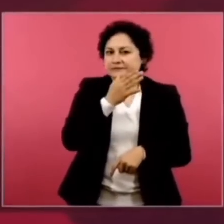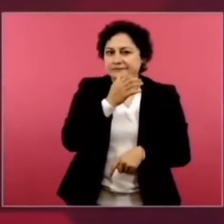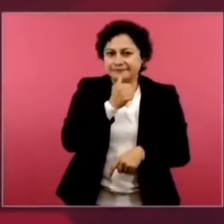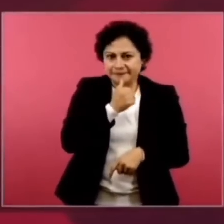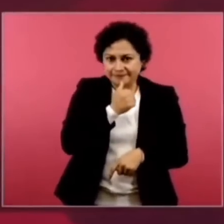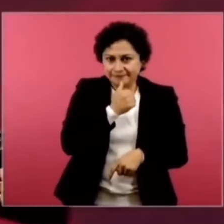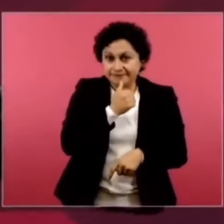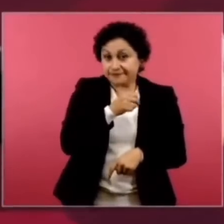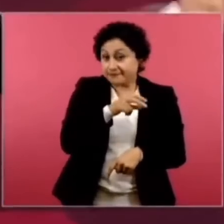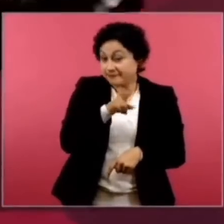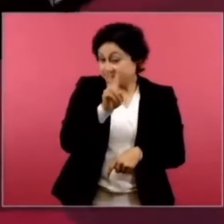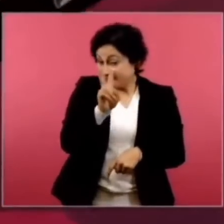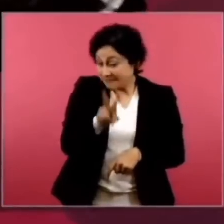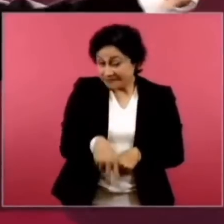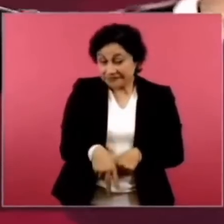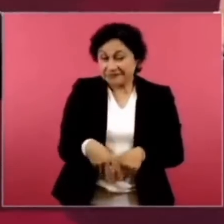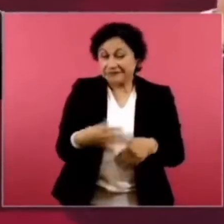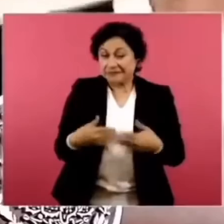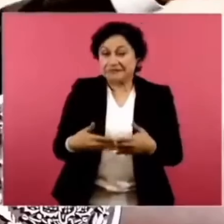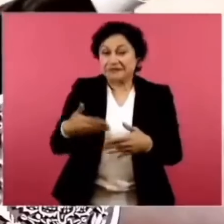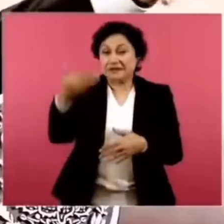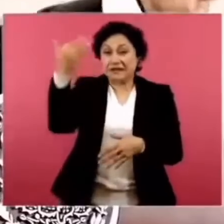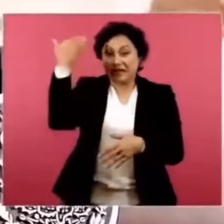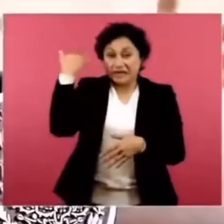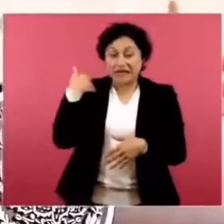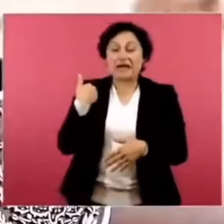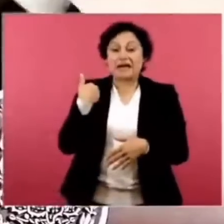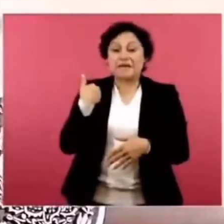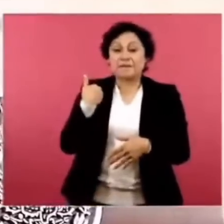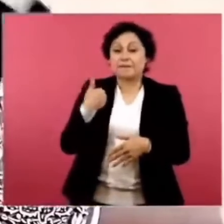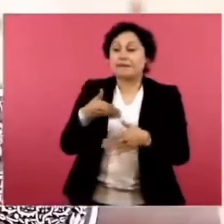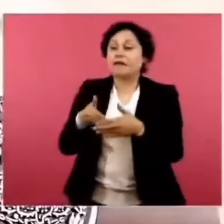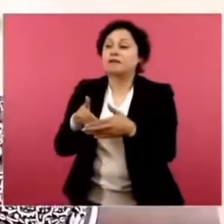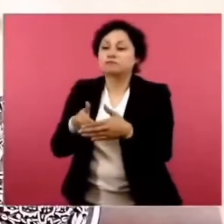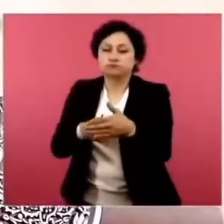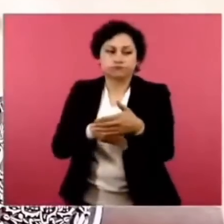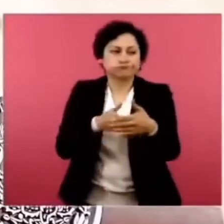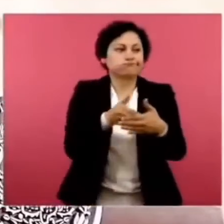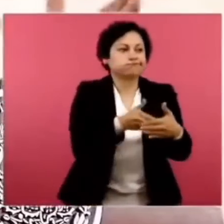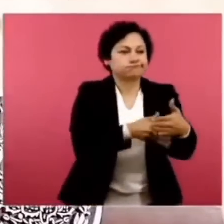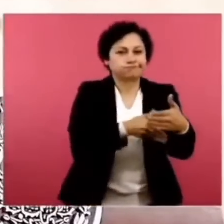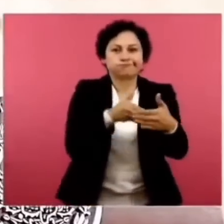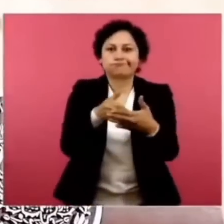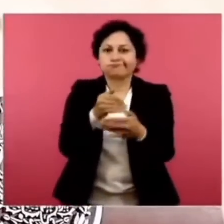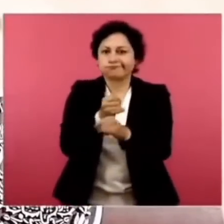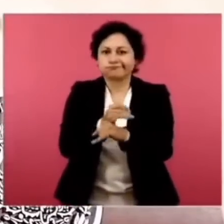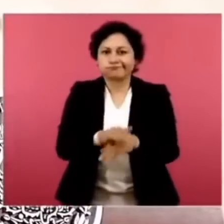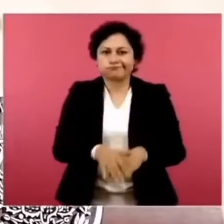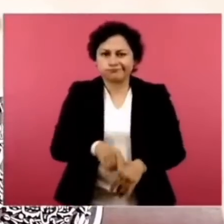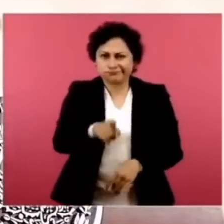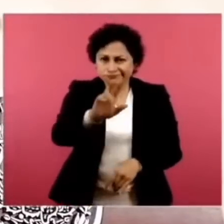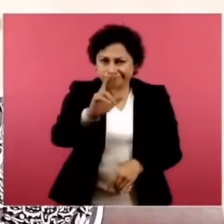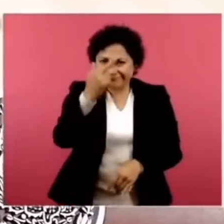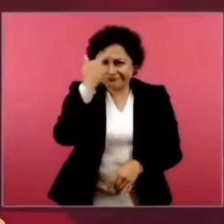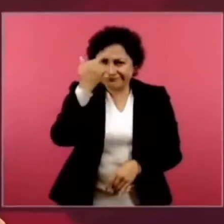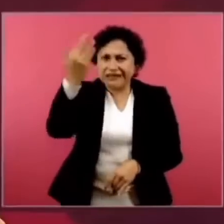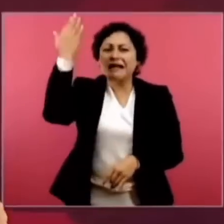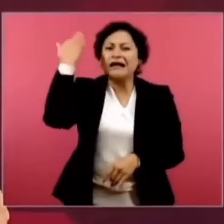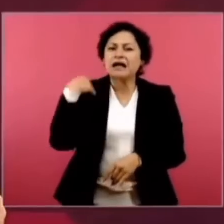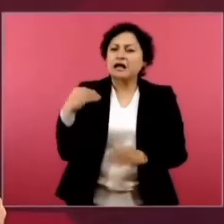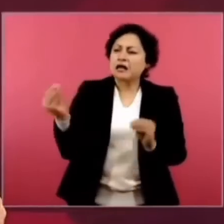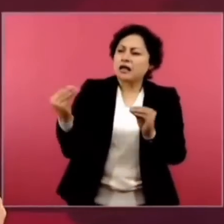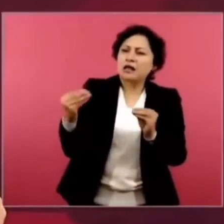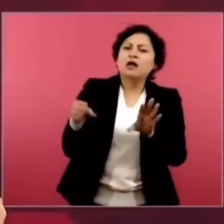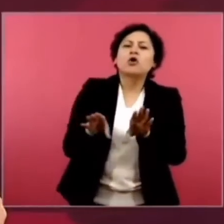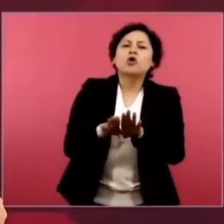Habían cercos completos, informativos. Acuérdense de las réplicas, cómo eran. Era